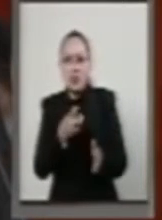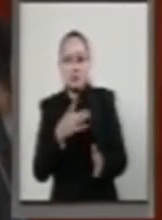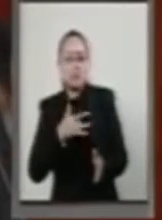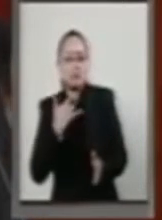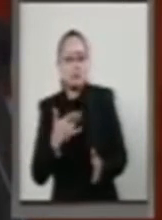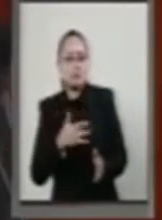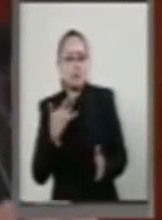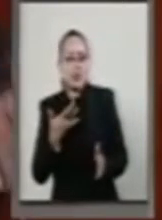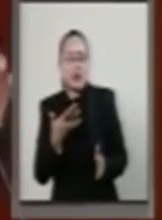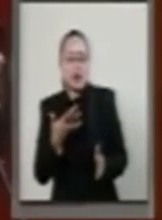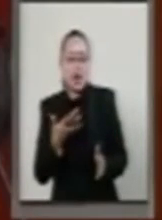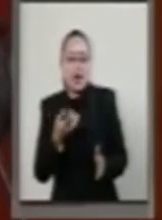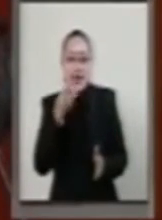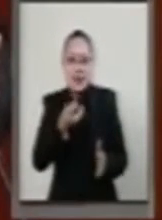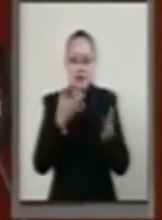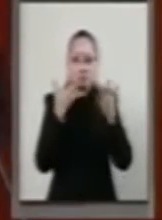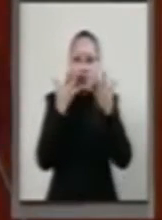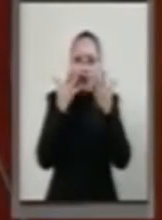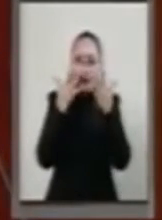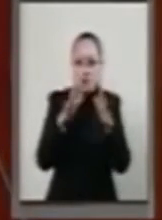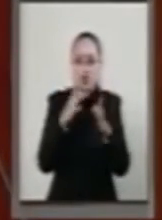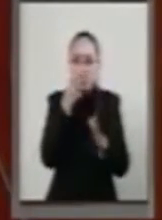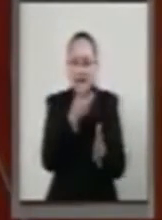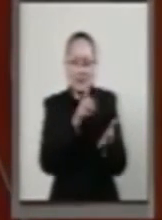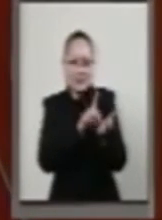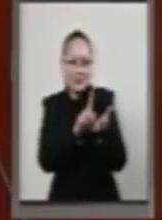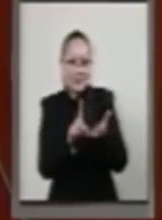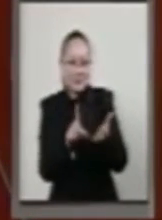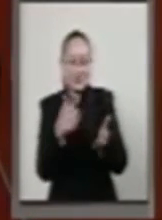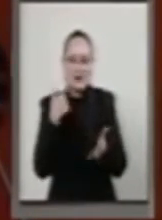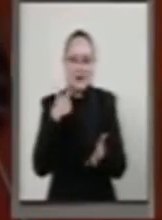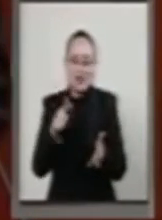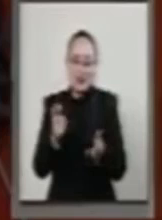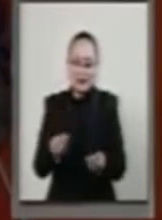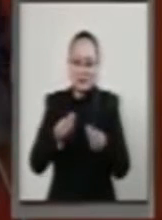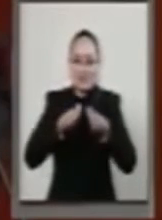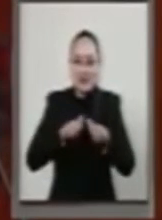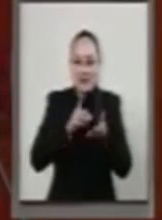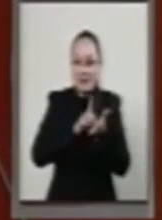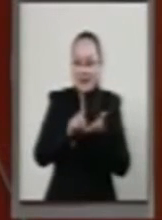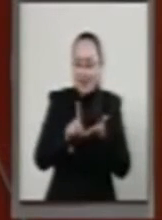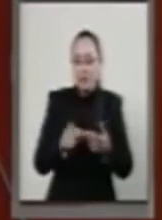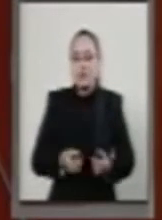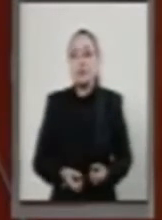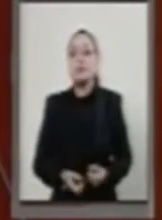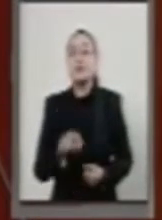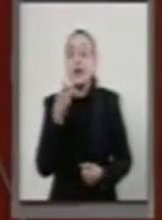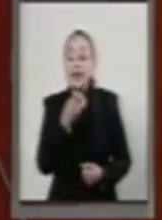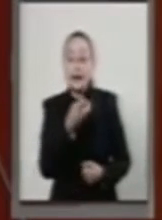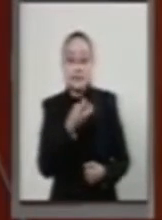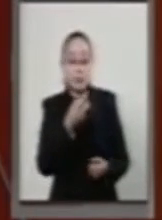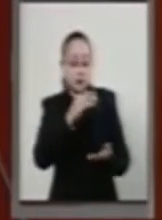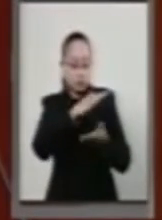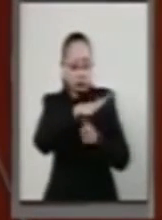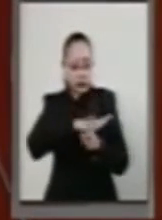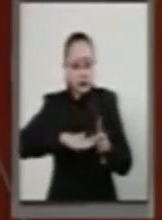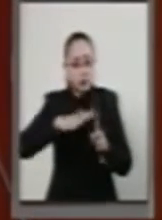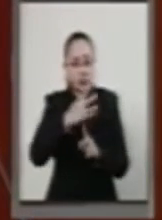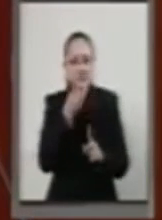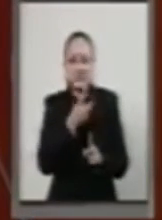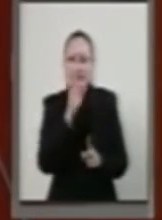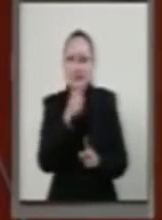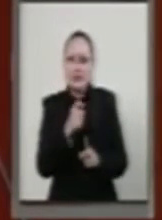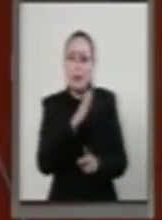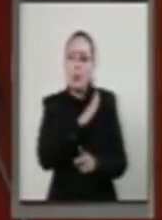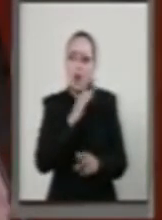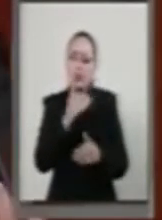considera una renuncia a tal derecho. Asimismo, se reconoce que dicha circunstancia puede